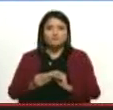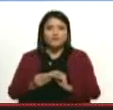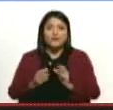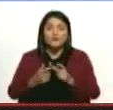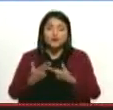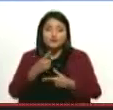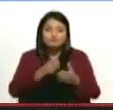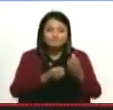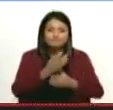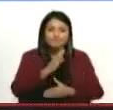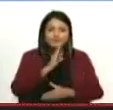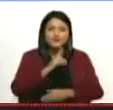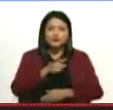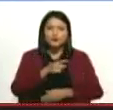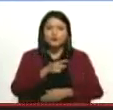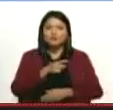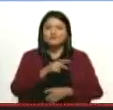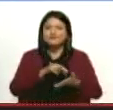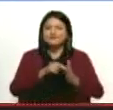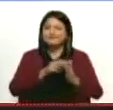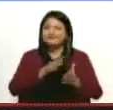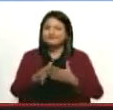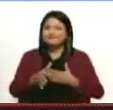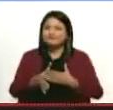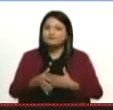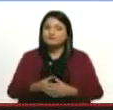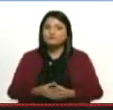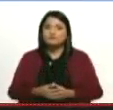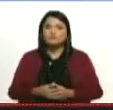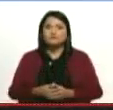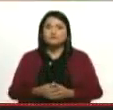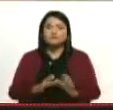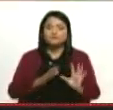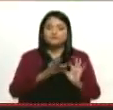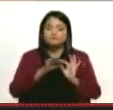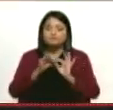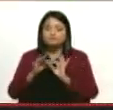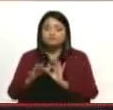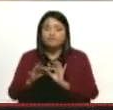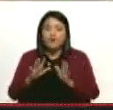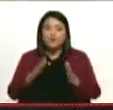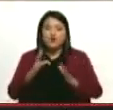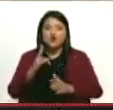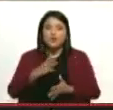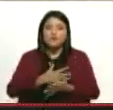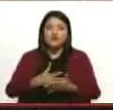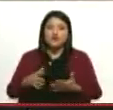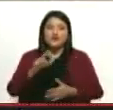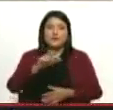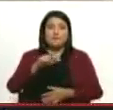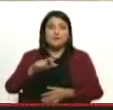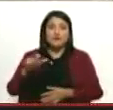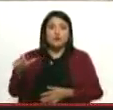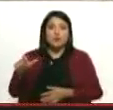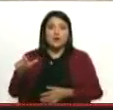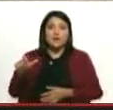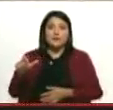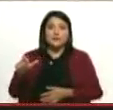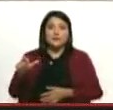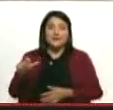puede unir cerca de dos millardos de personas lo cual es